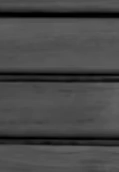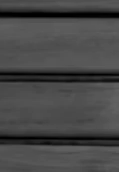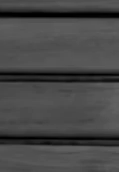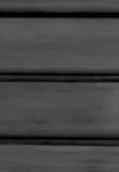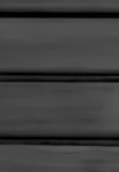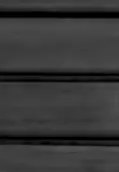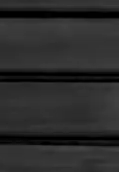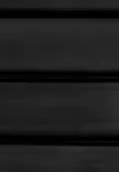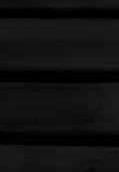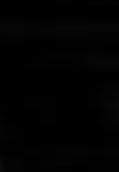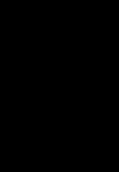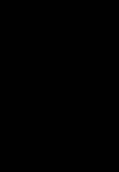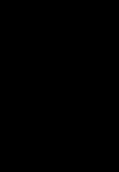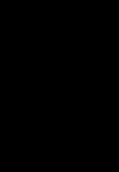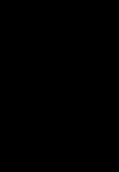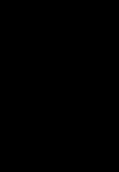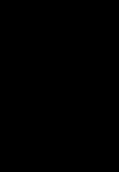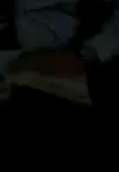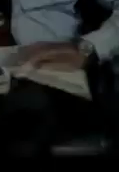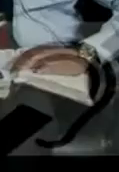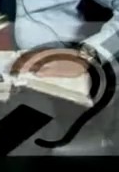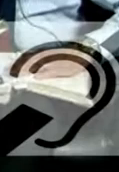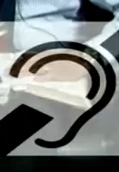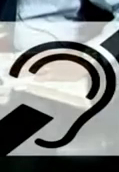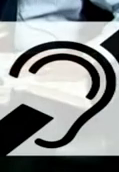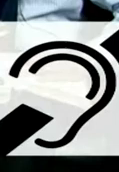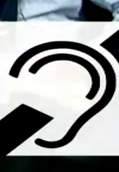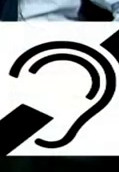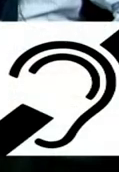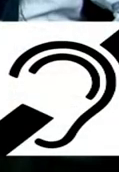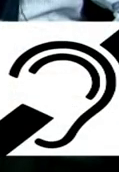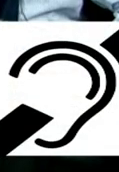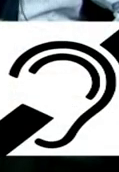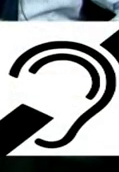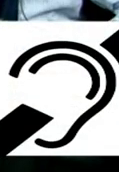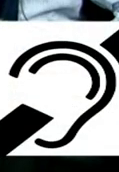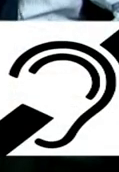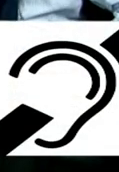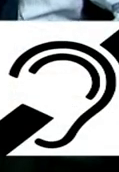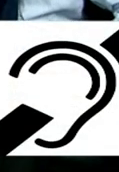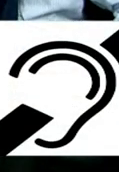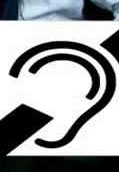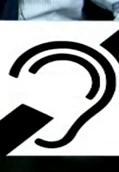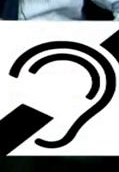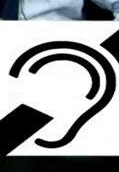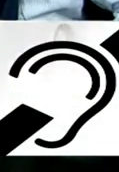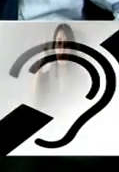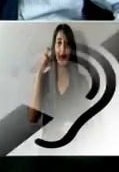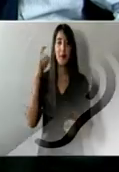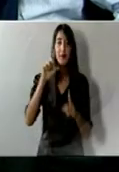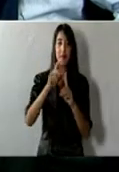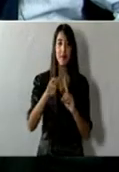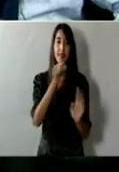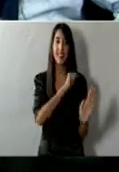sus tiempos. Dios te bendiga mucho. Hola, nuevamente nos encontramos para seguir aprendiendo de la palabra del Señor en